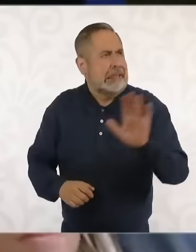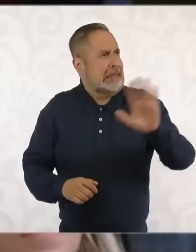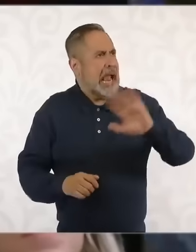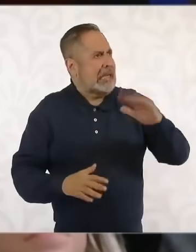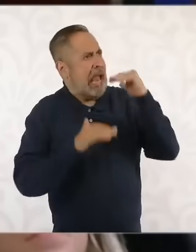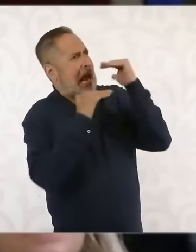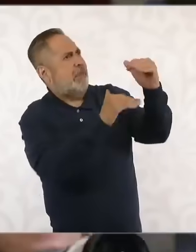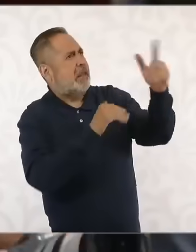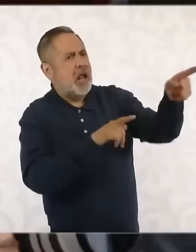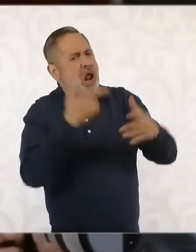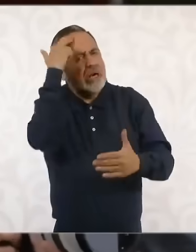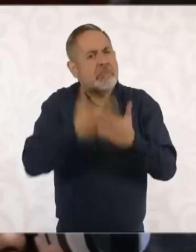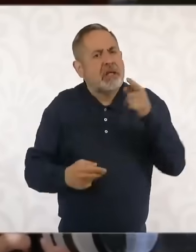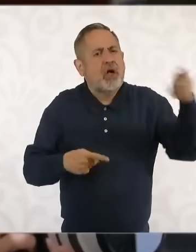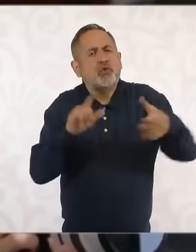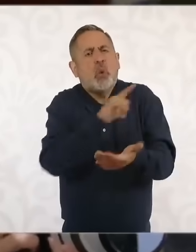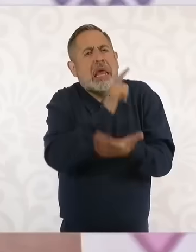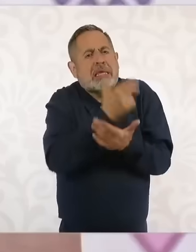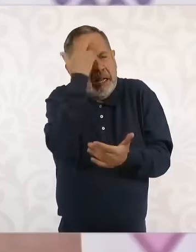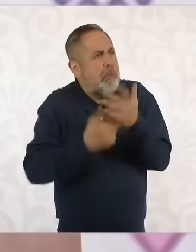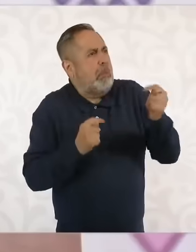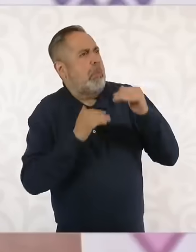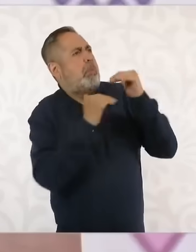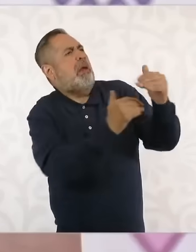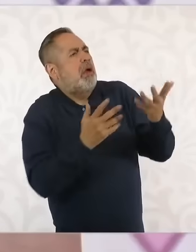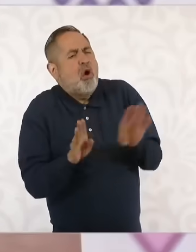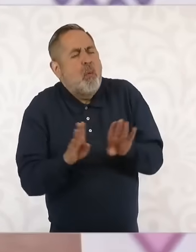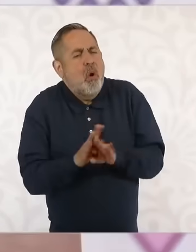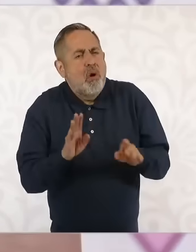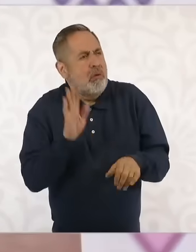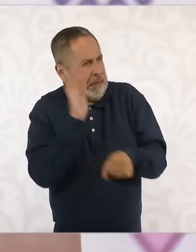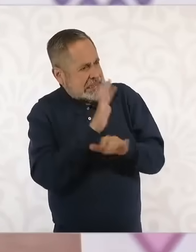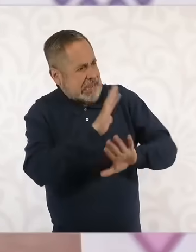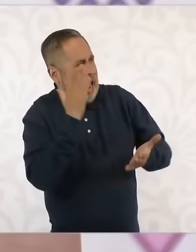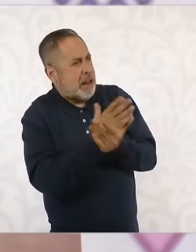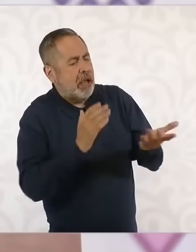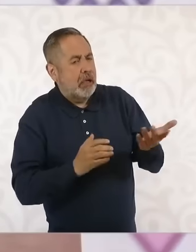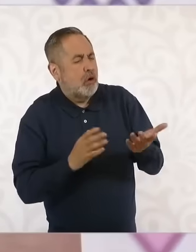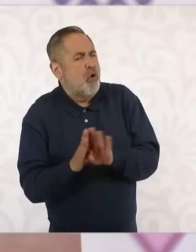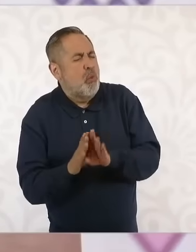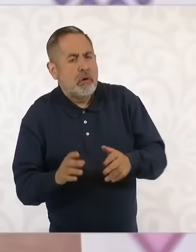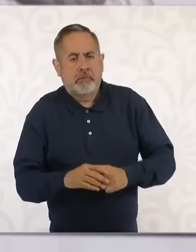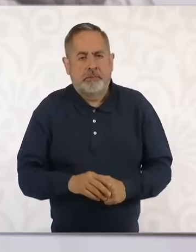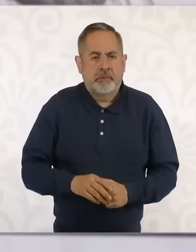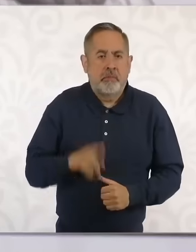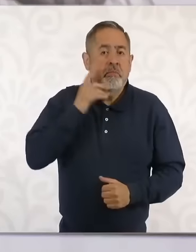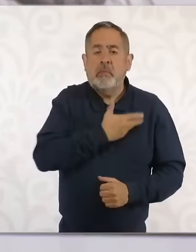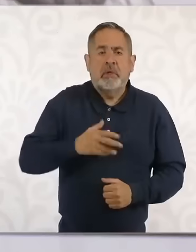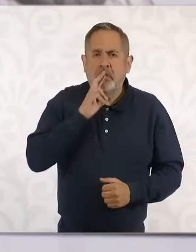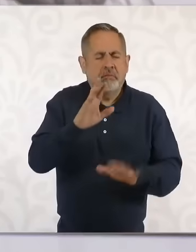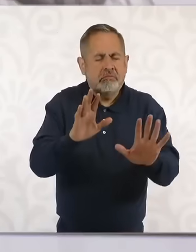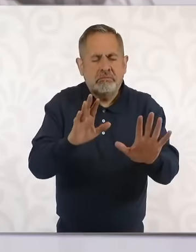siquiera él respeta las propias leyes de su país? Los pueblos y la fortaleza de México. Por eso en México hay